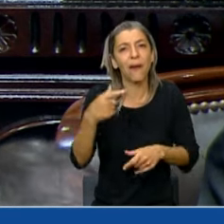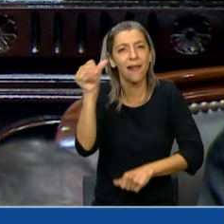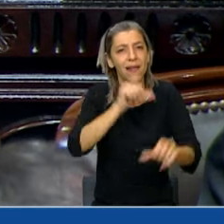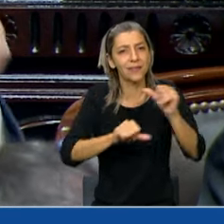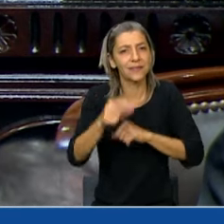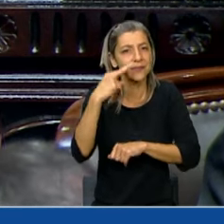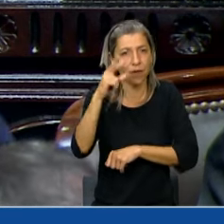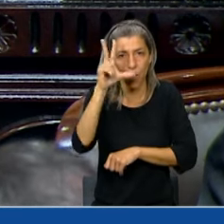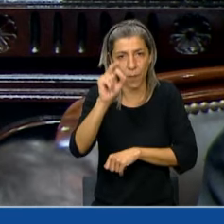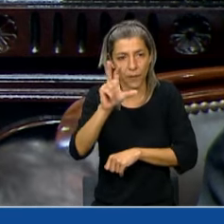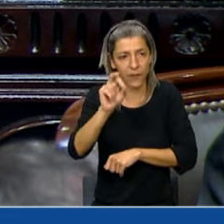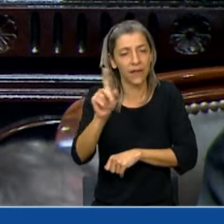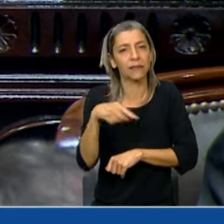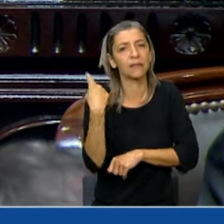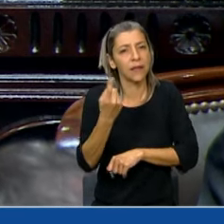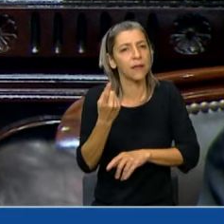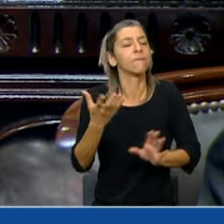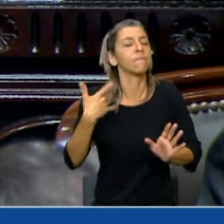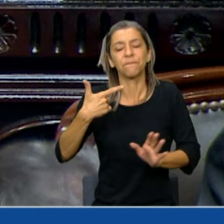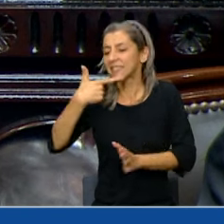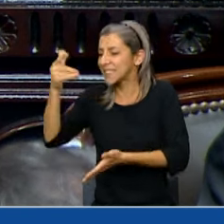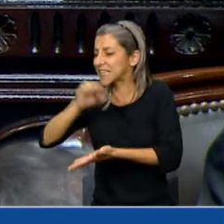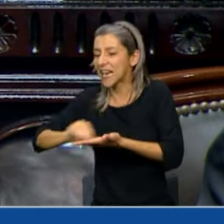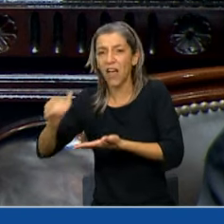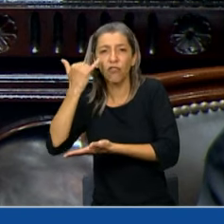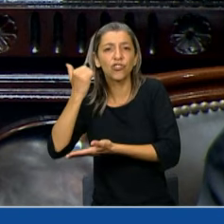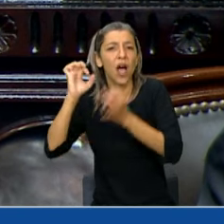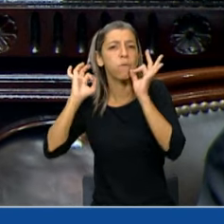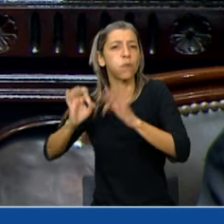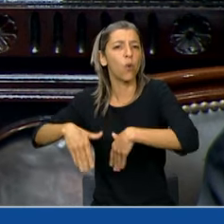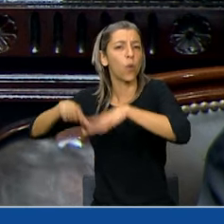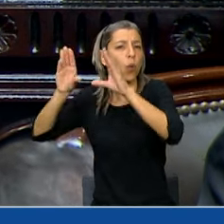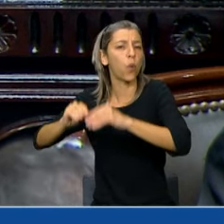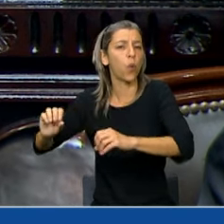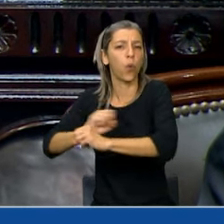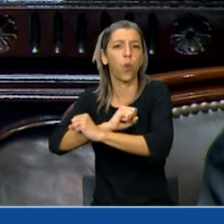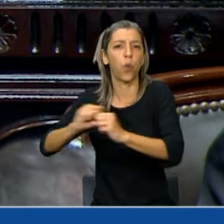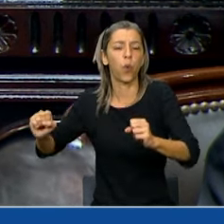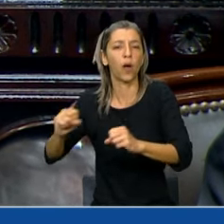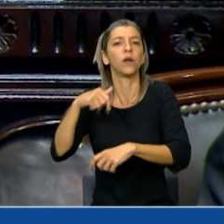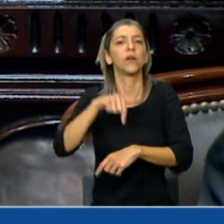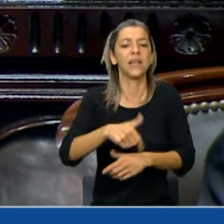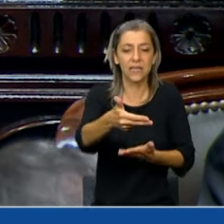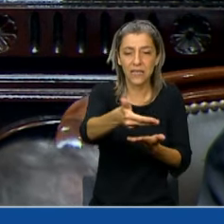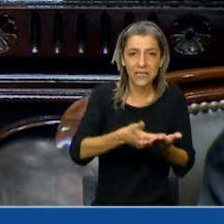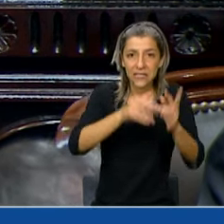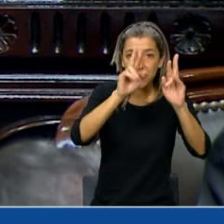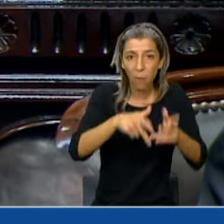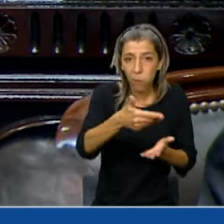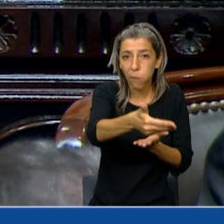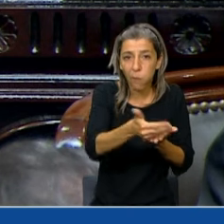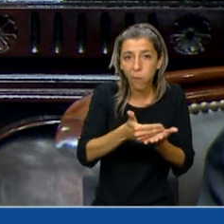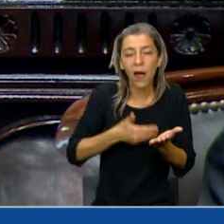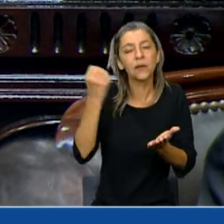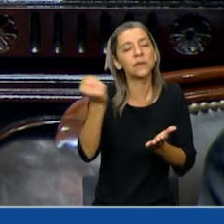aprobó por unanimidad en el senado de la nación constituye este plan un